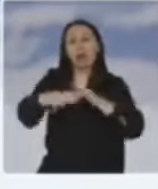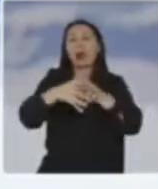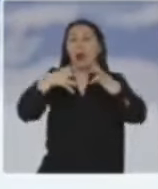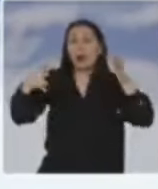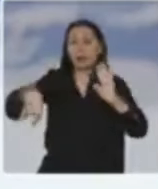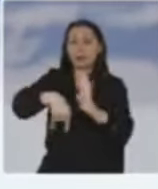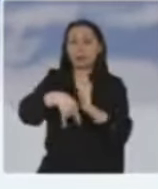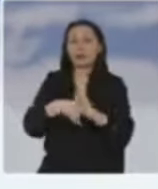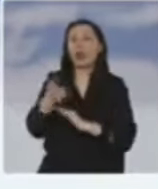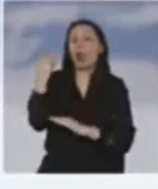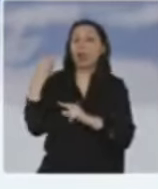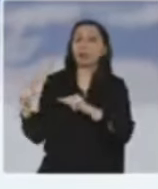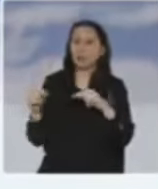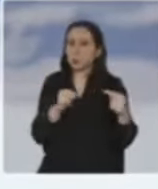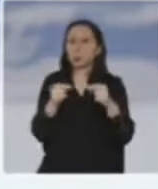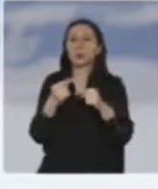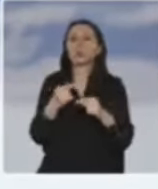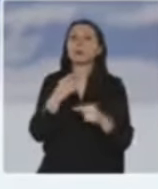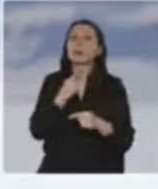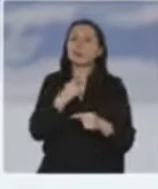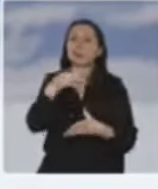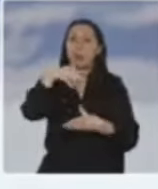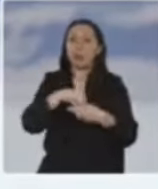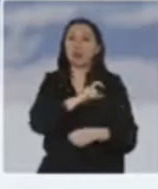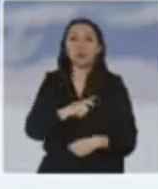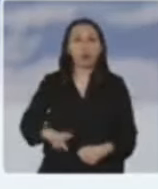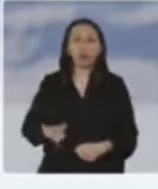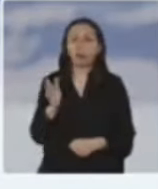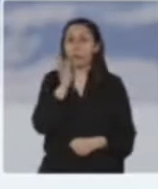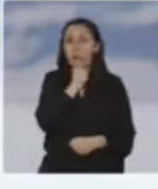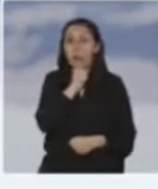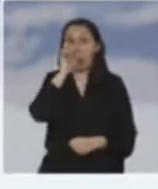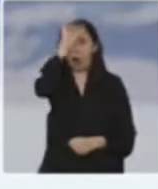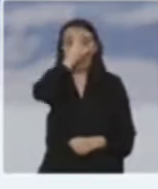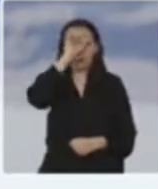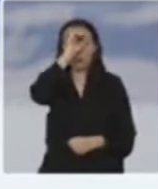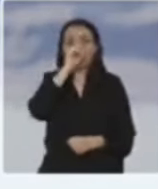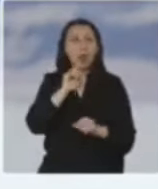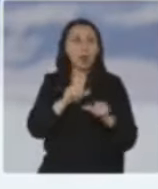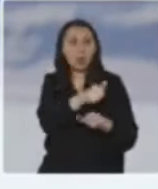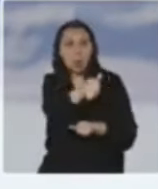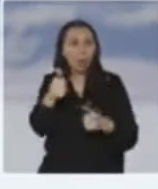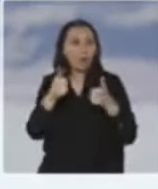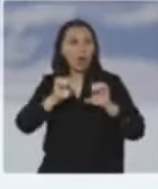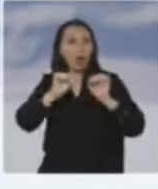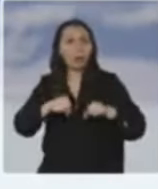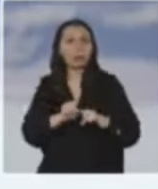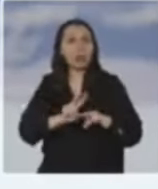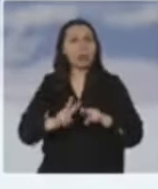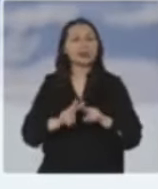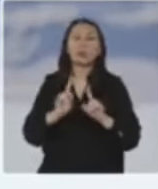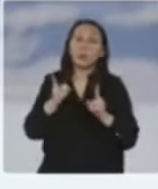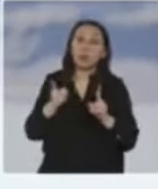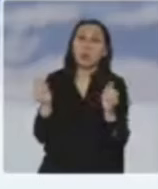discusión eh interesante al interior del gobierno no habían opiniones unánimes respecto a lo que había que hacer